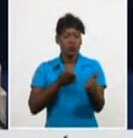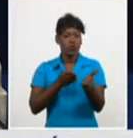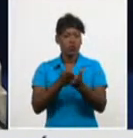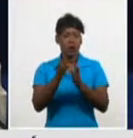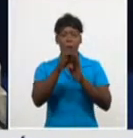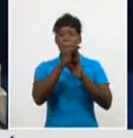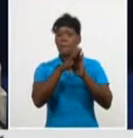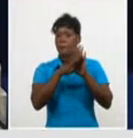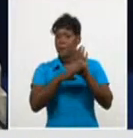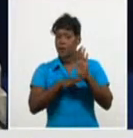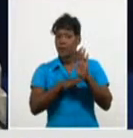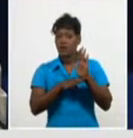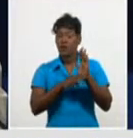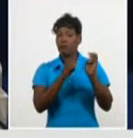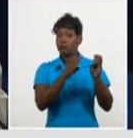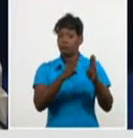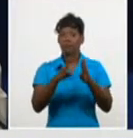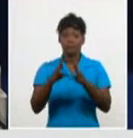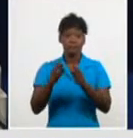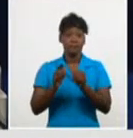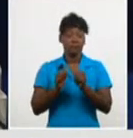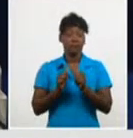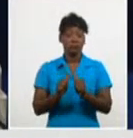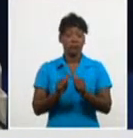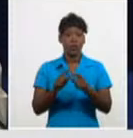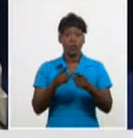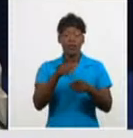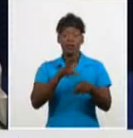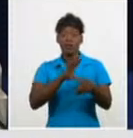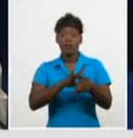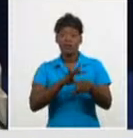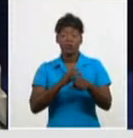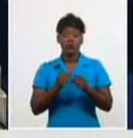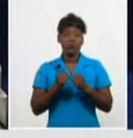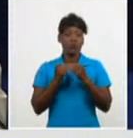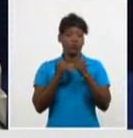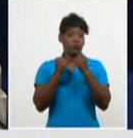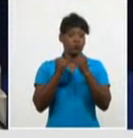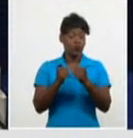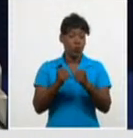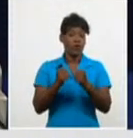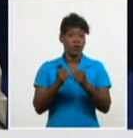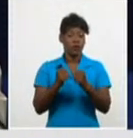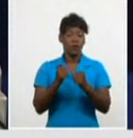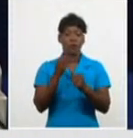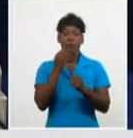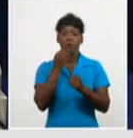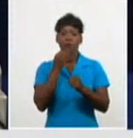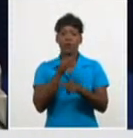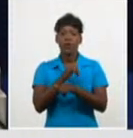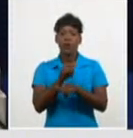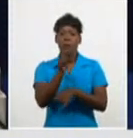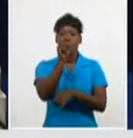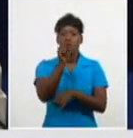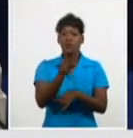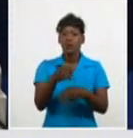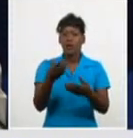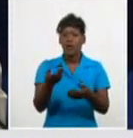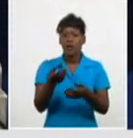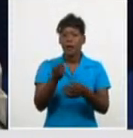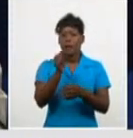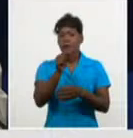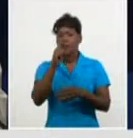recomendaciones, sobre todo cuando esta trombopatía pues se presenta en personas de una edad